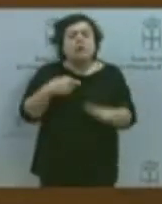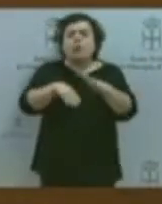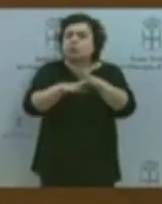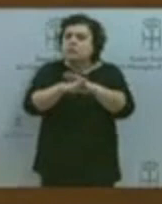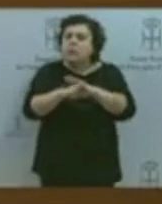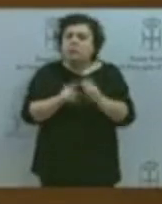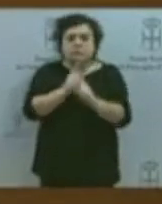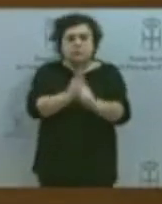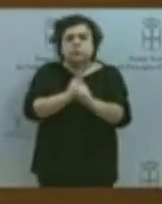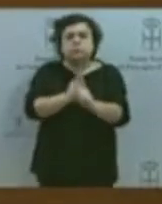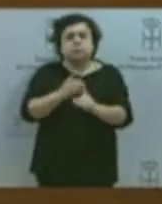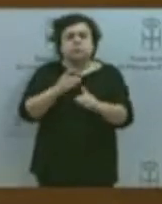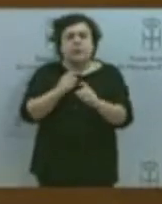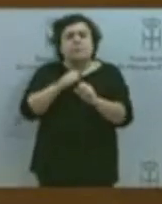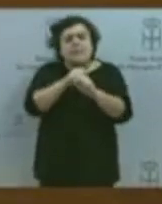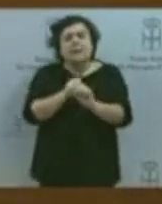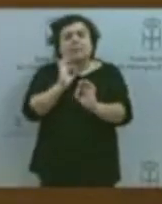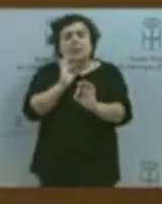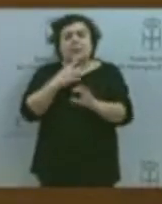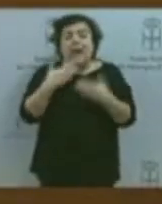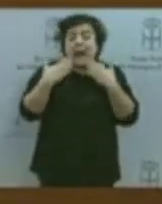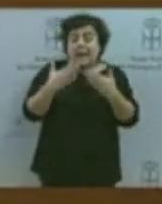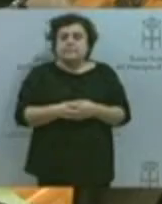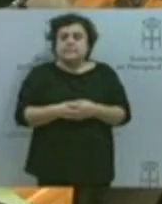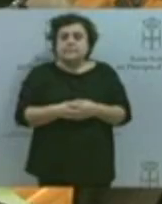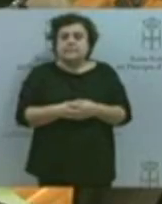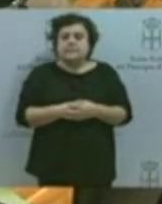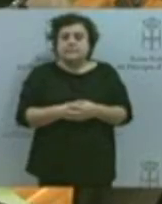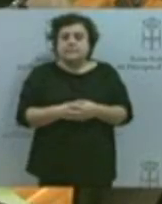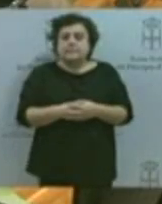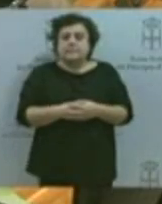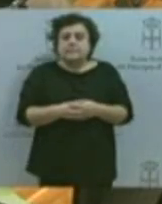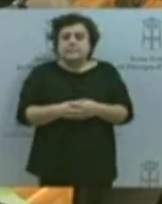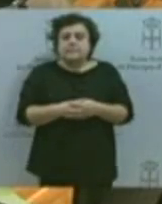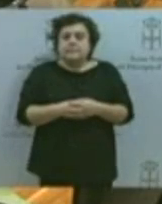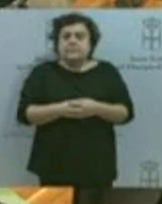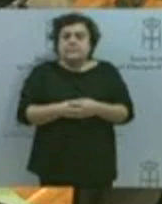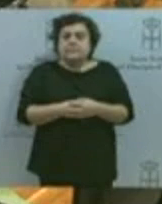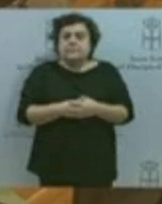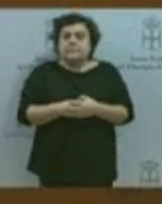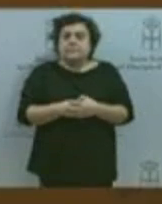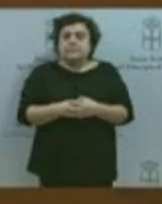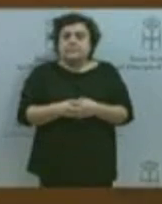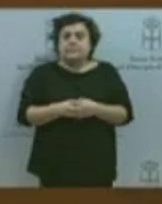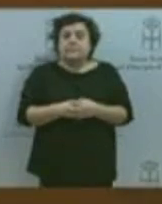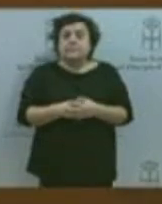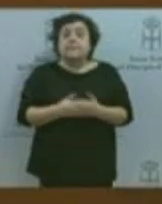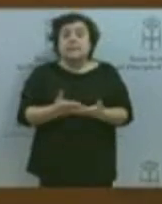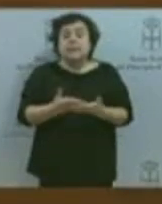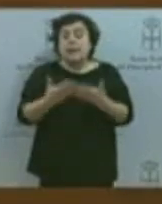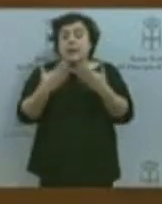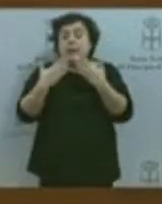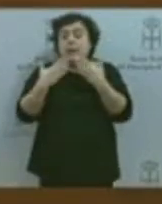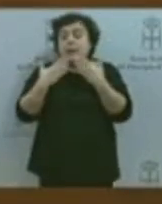llegar, pero también le digo, tenemos una oportunidad mínima para solucionar esto. Nada más, gracias. Le agradezco, señoría, la incidencia. Yo, aunque me vea que